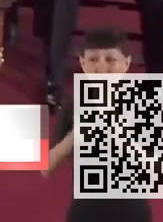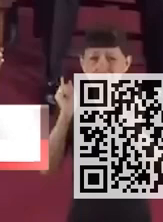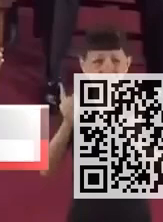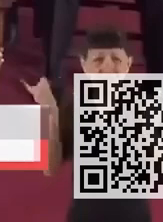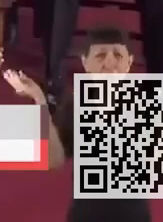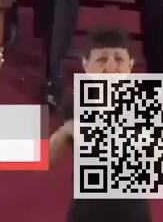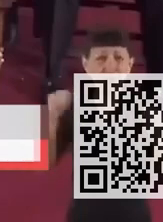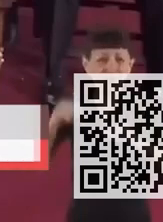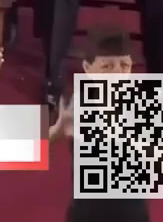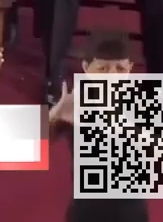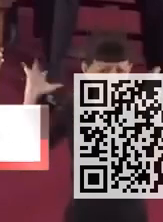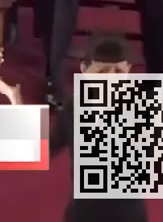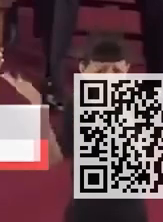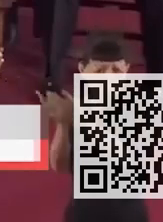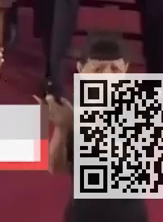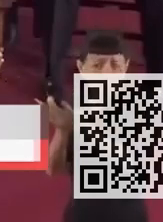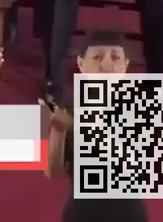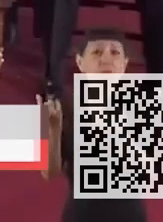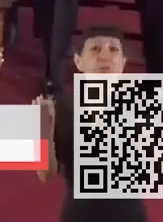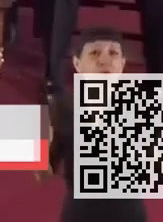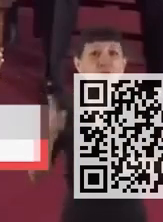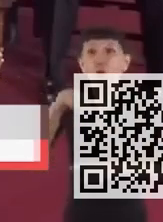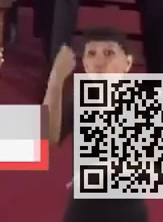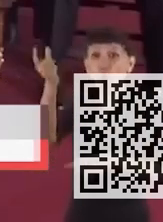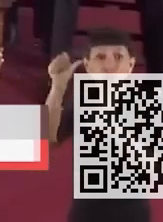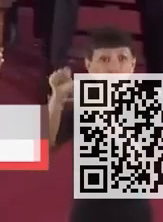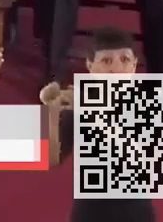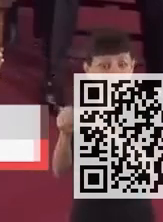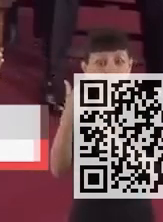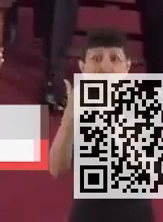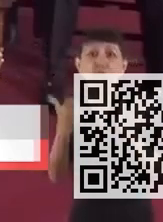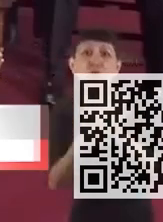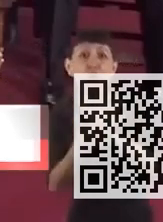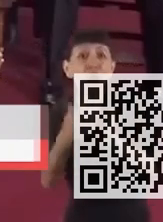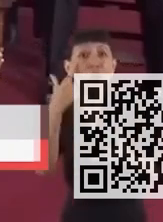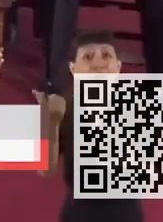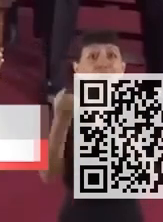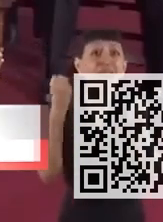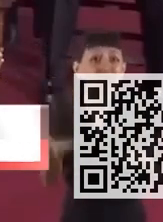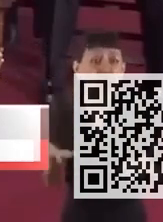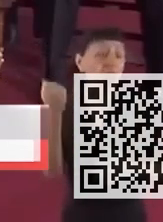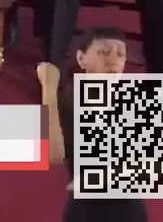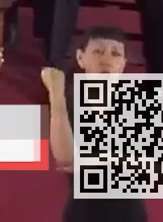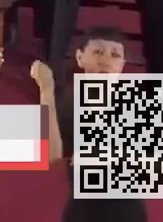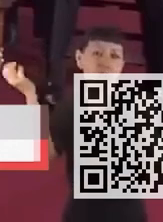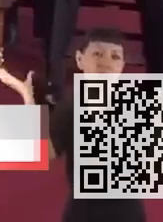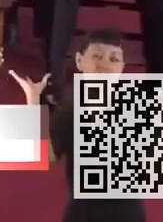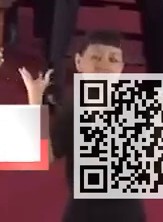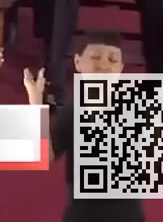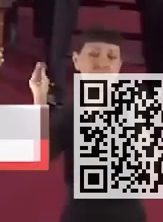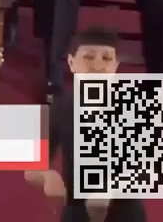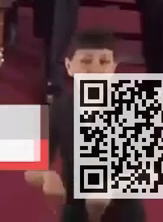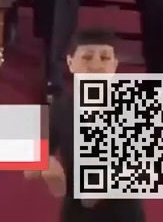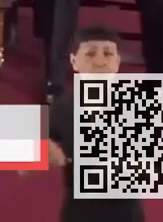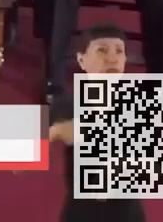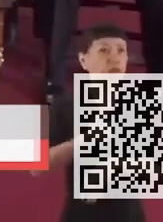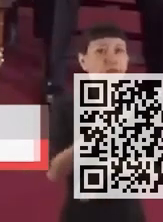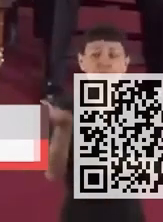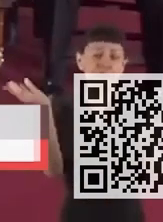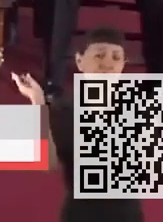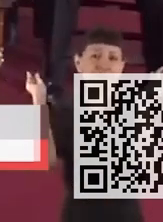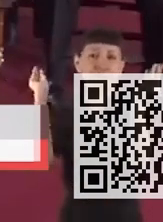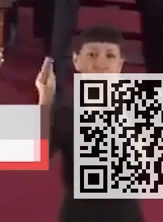imagen negativa supera el 50% y en algunos casos, como por ejemplo Almirante Brown, que es donde mayor imagen negativa